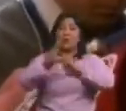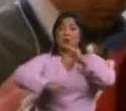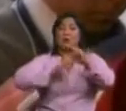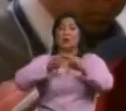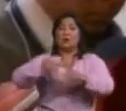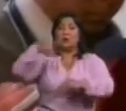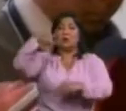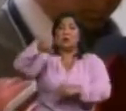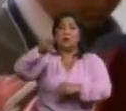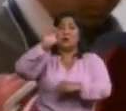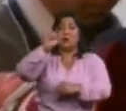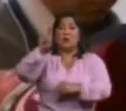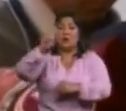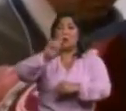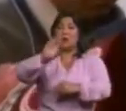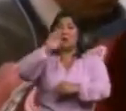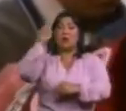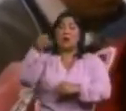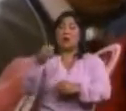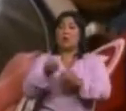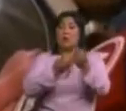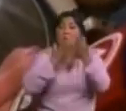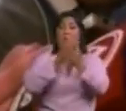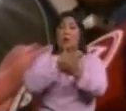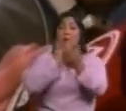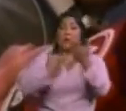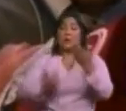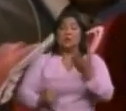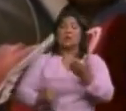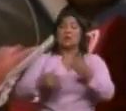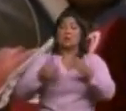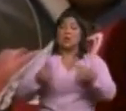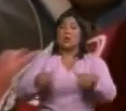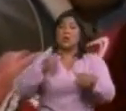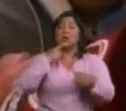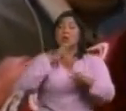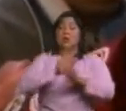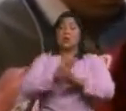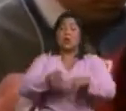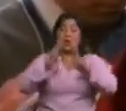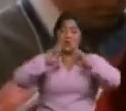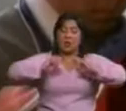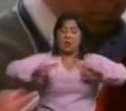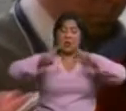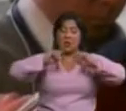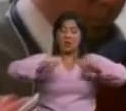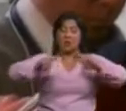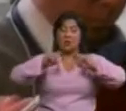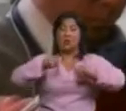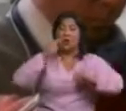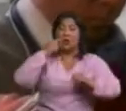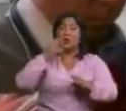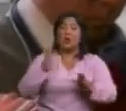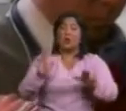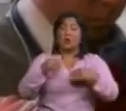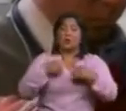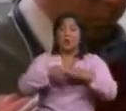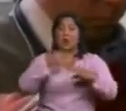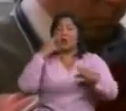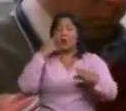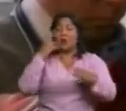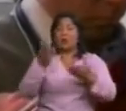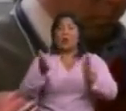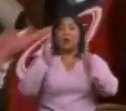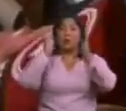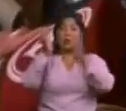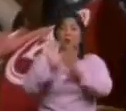que el presidente Lenín Moreno está analizando su renuncia y ahora se dedicará a atender a su familia. Durante su comparecencia